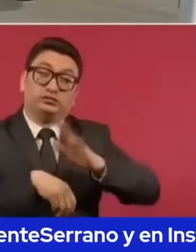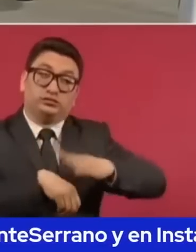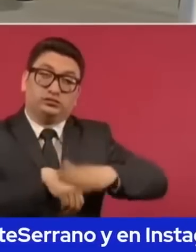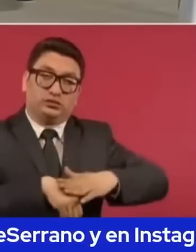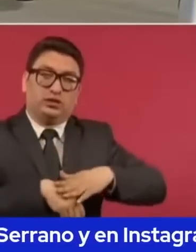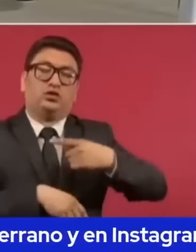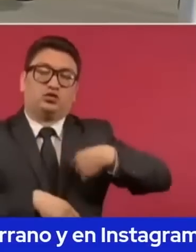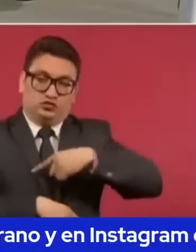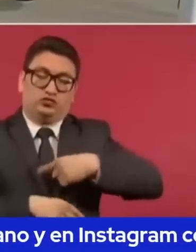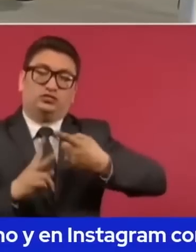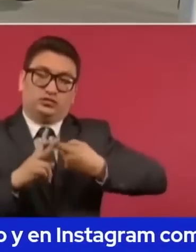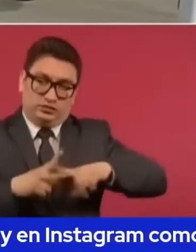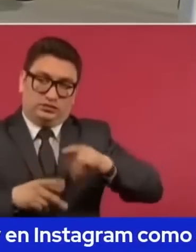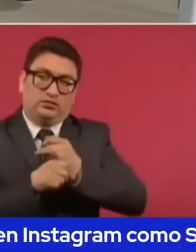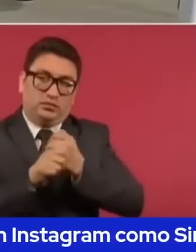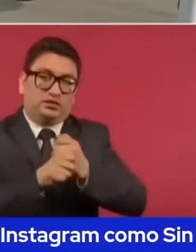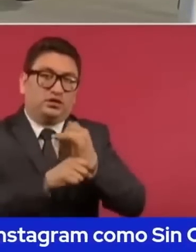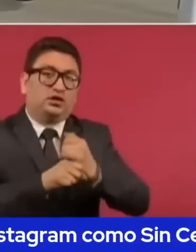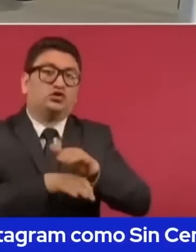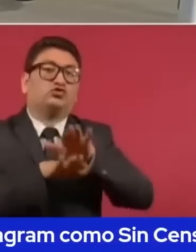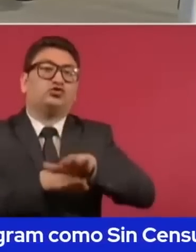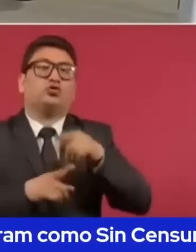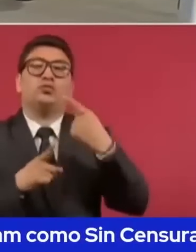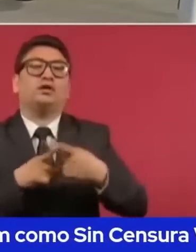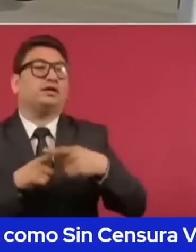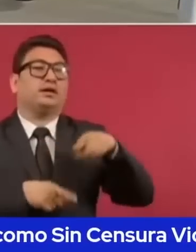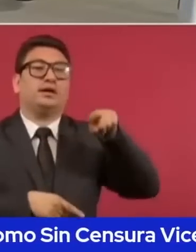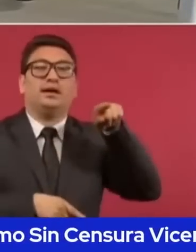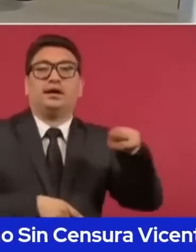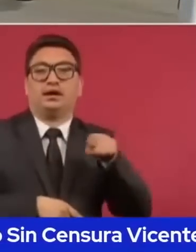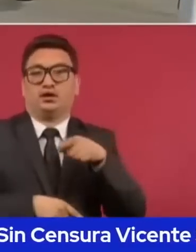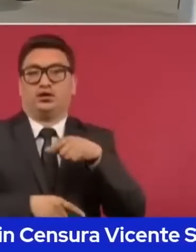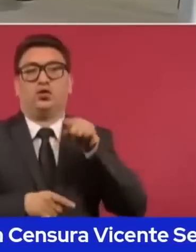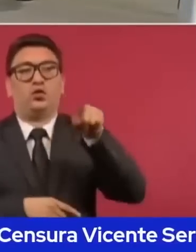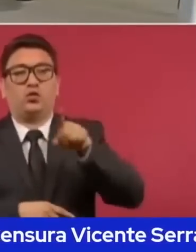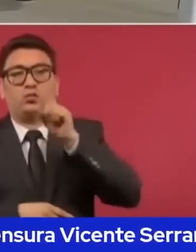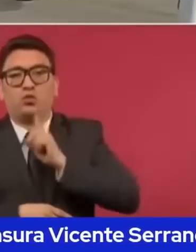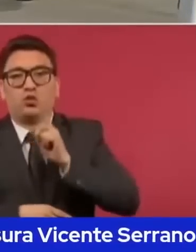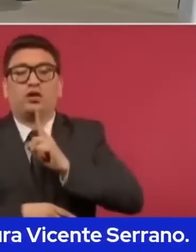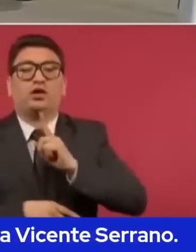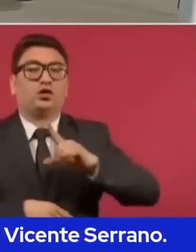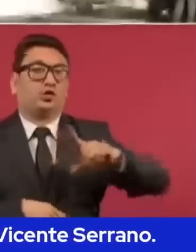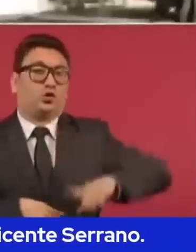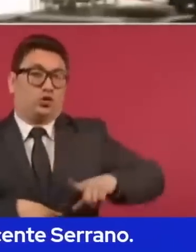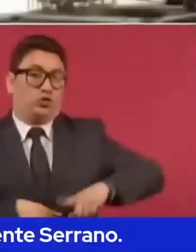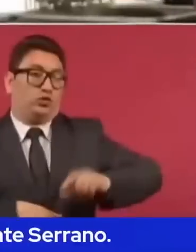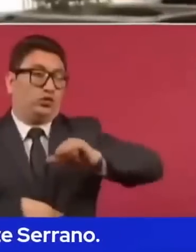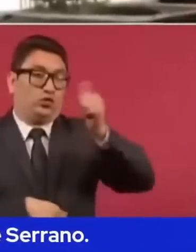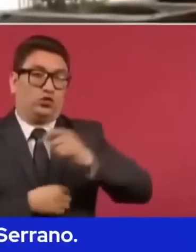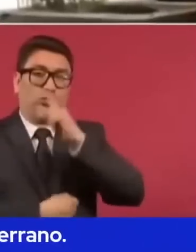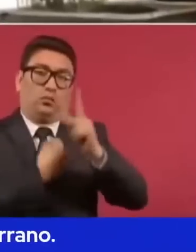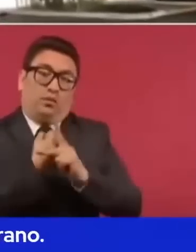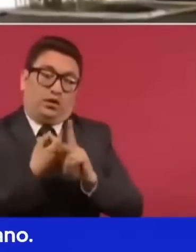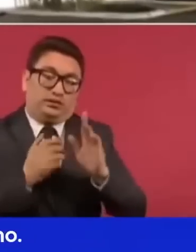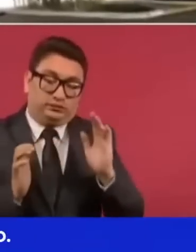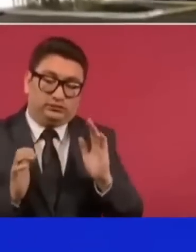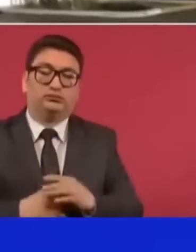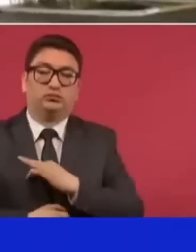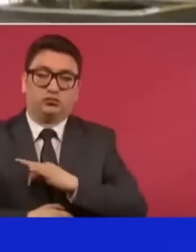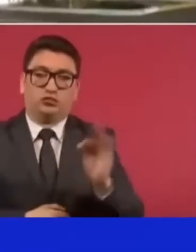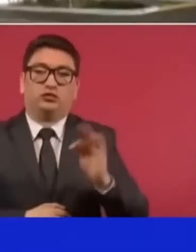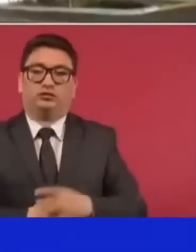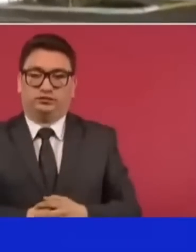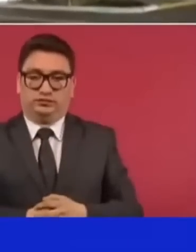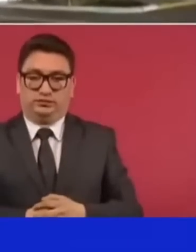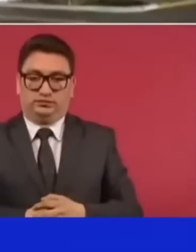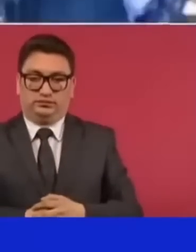una investigación sobre fulano o fulana de tal en el gobierno de país X. En el